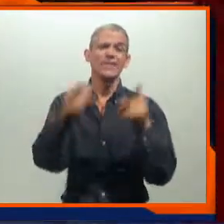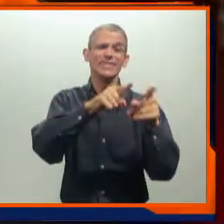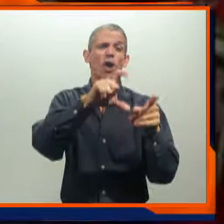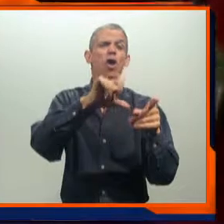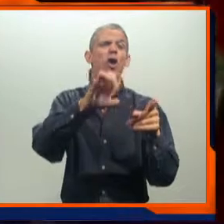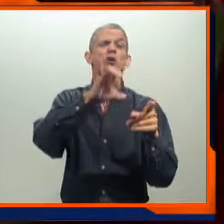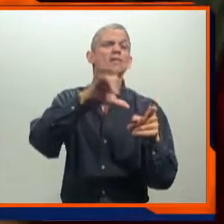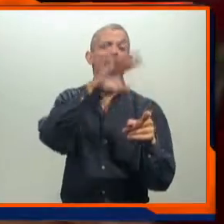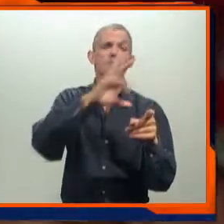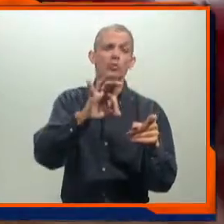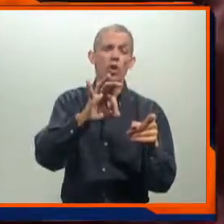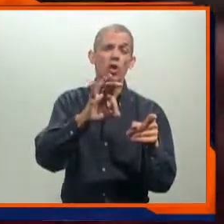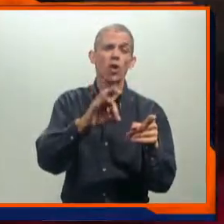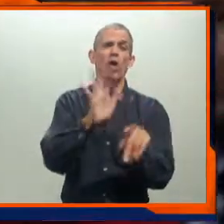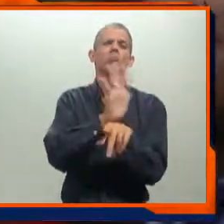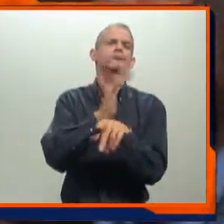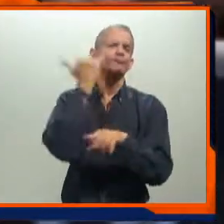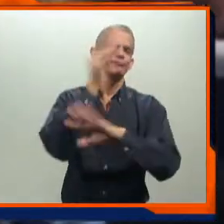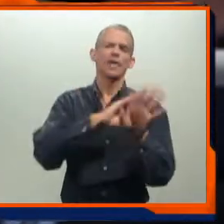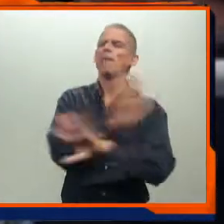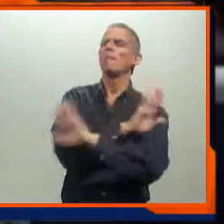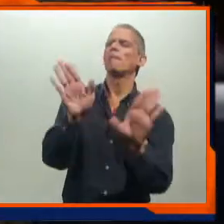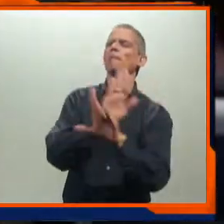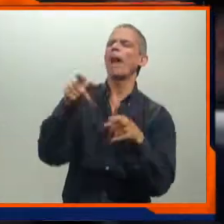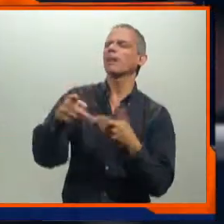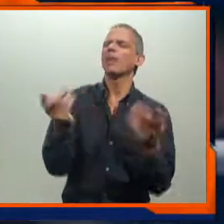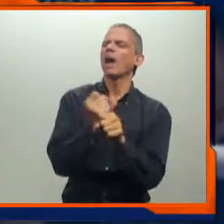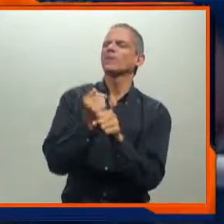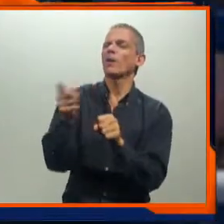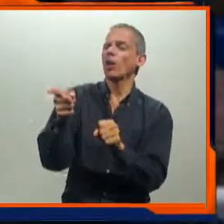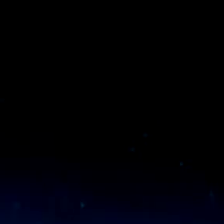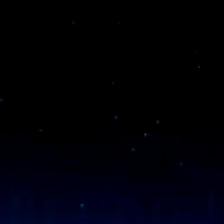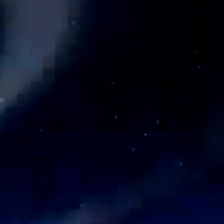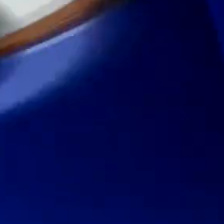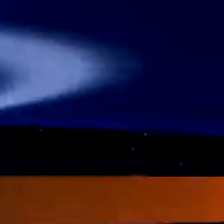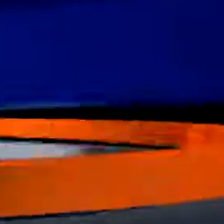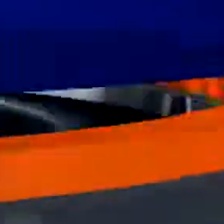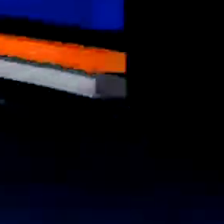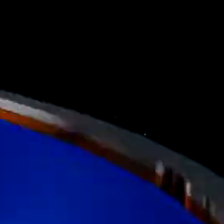cibernéticos, le dijo: basta, muchacho, este trabajo acabó para ti.